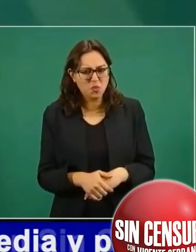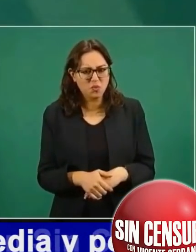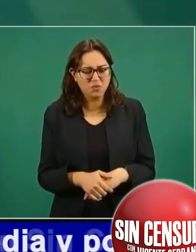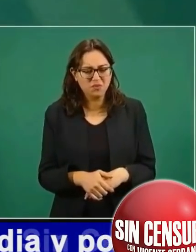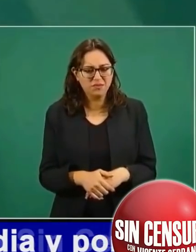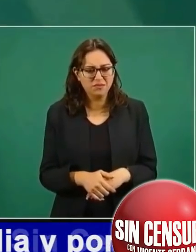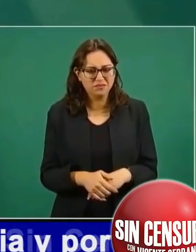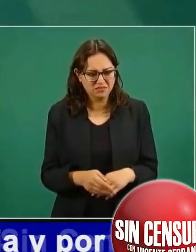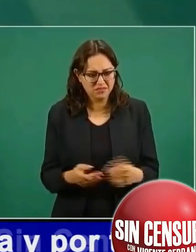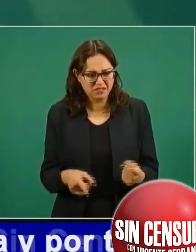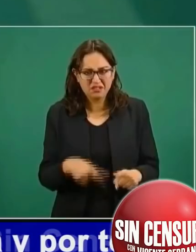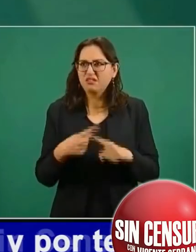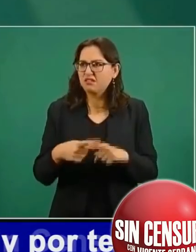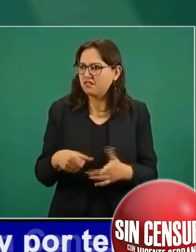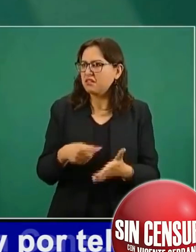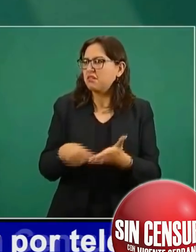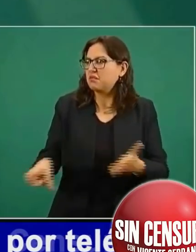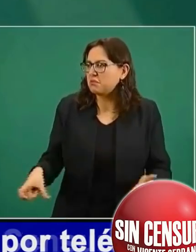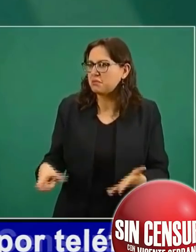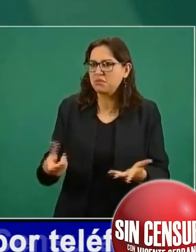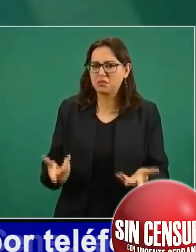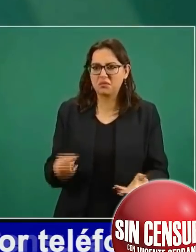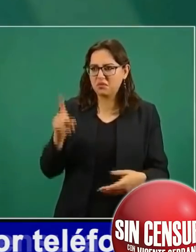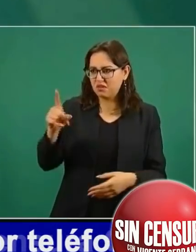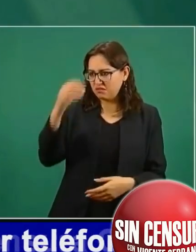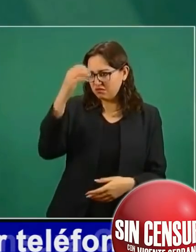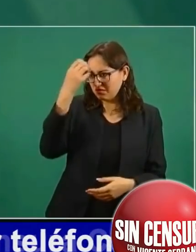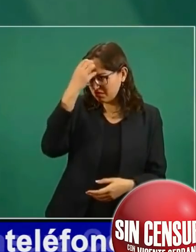¿De dónde salió la casa de las lomas?